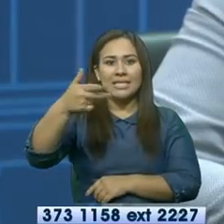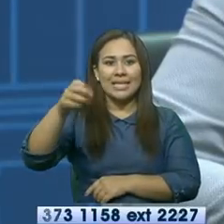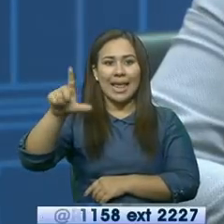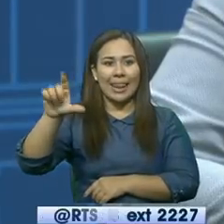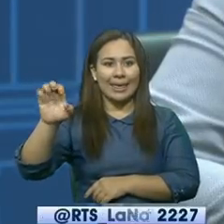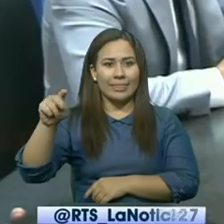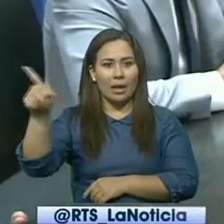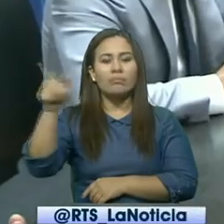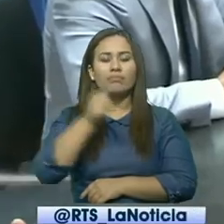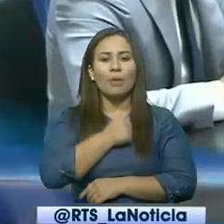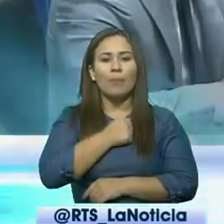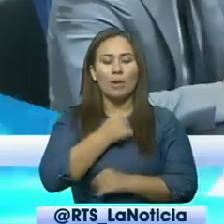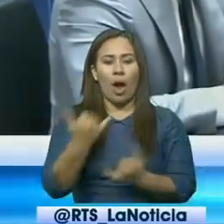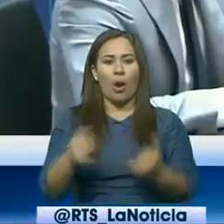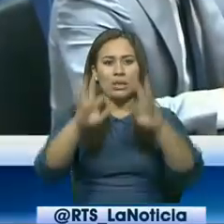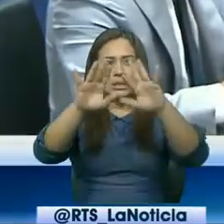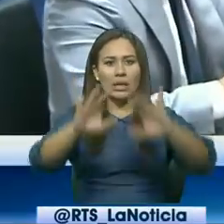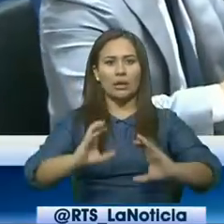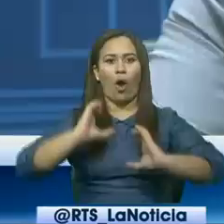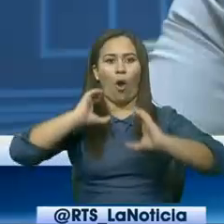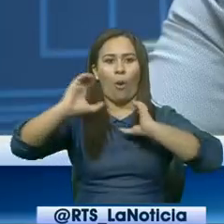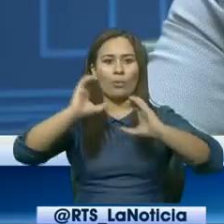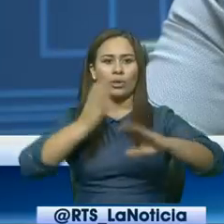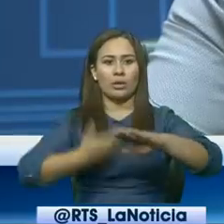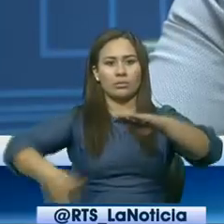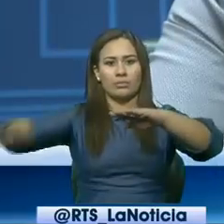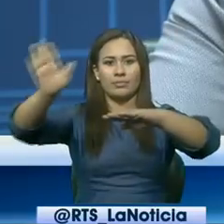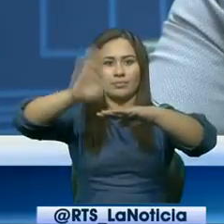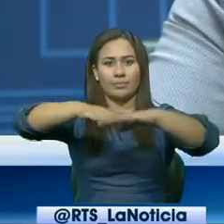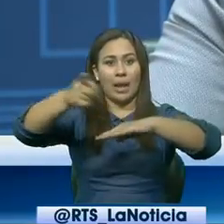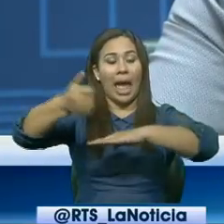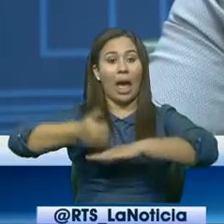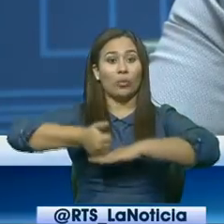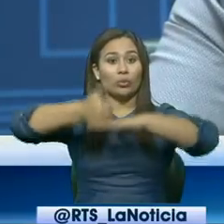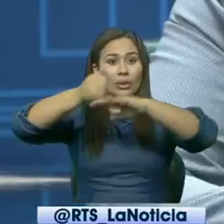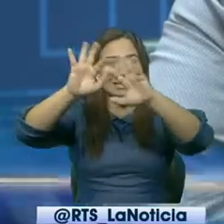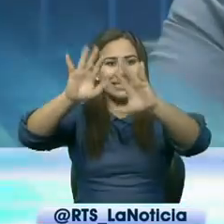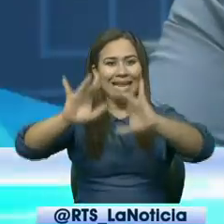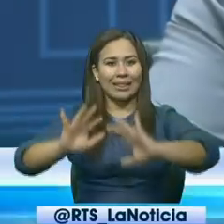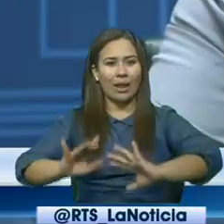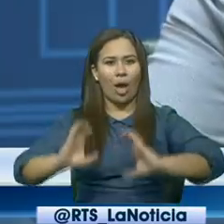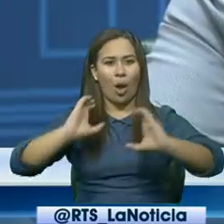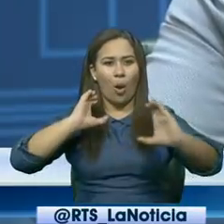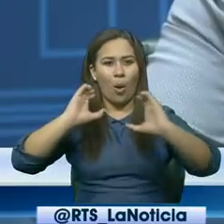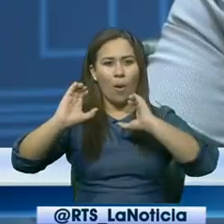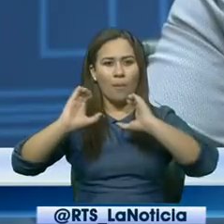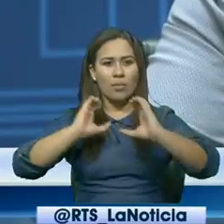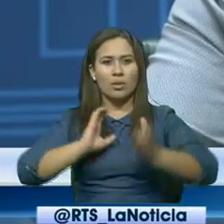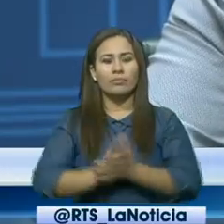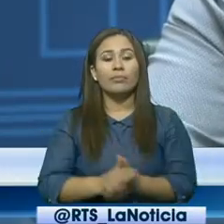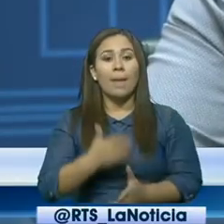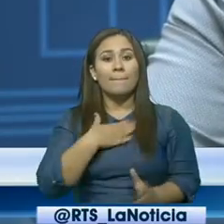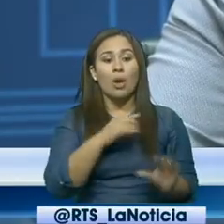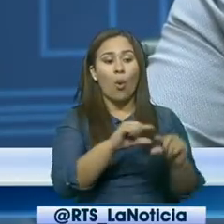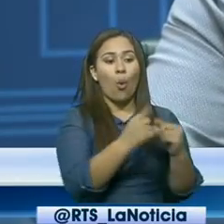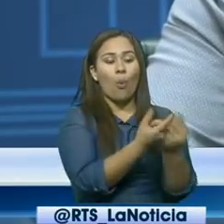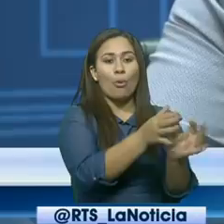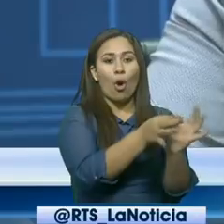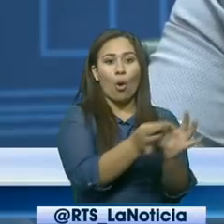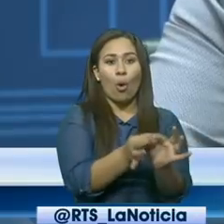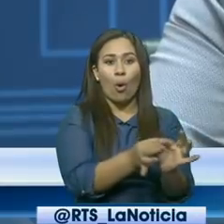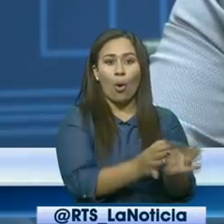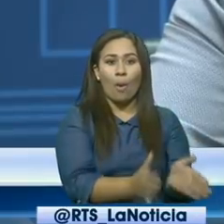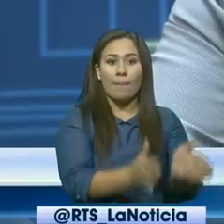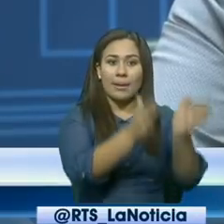de prensa como secretario de comunicación hoy hoy mismo sé que un grupo de compañeros periodistas están en el hotel